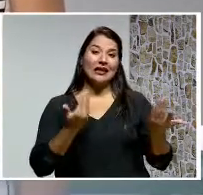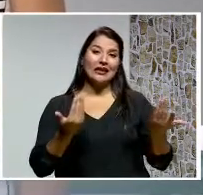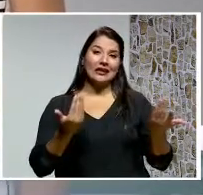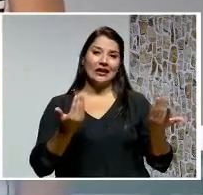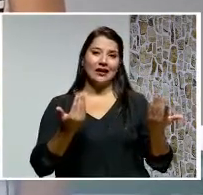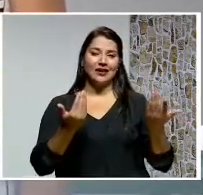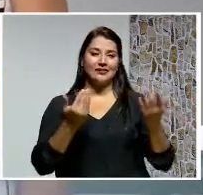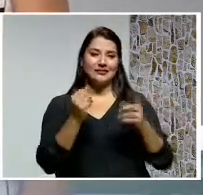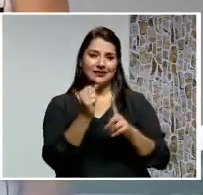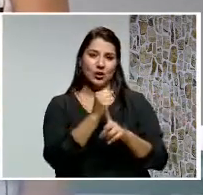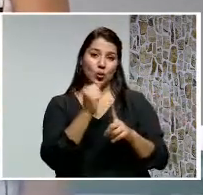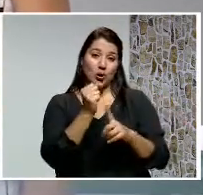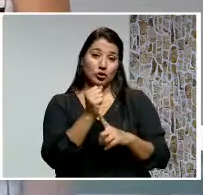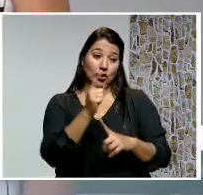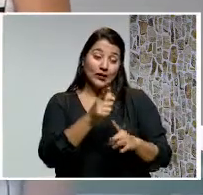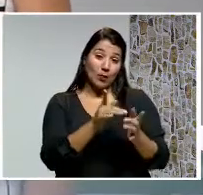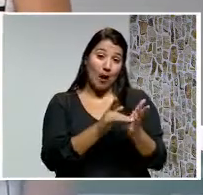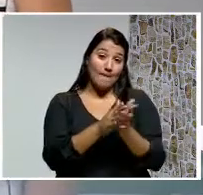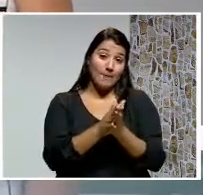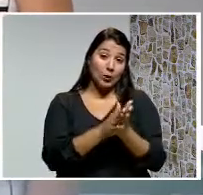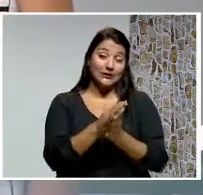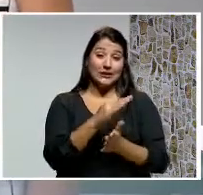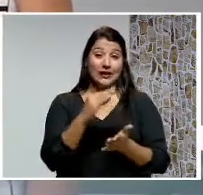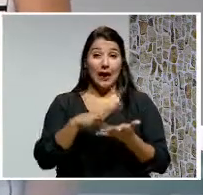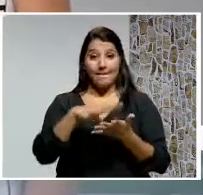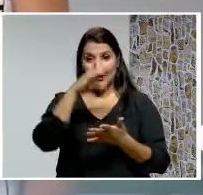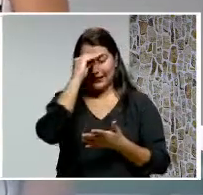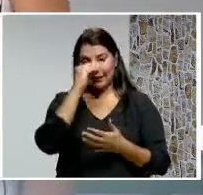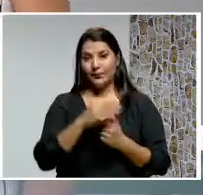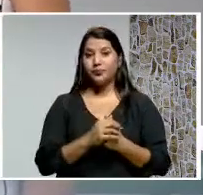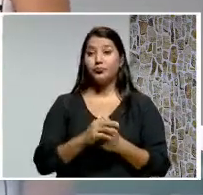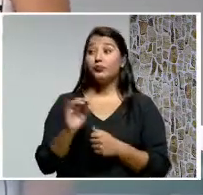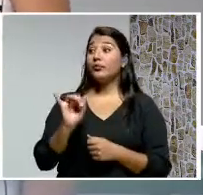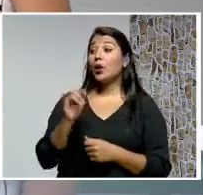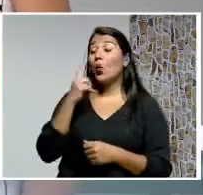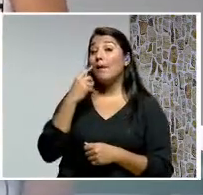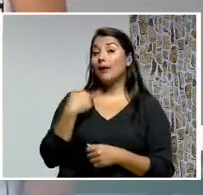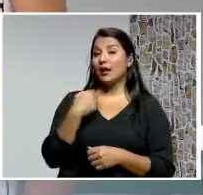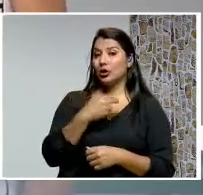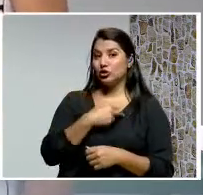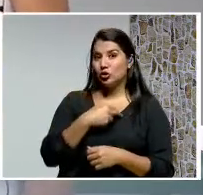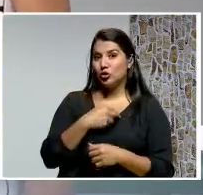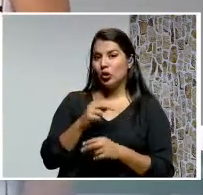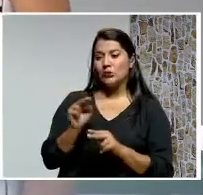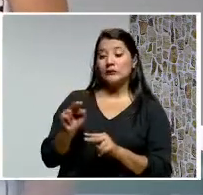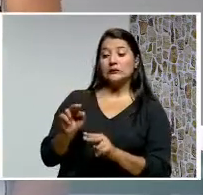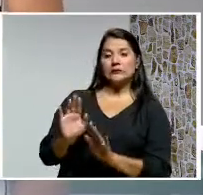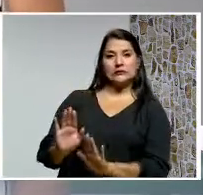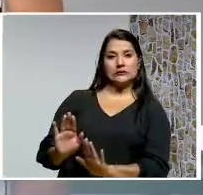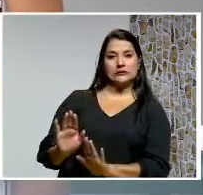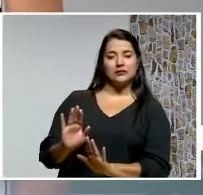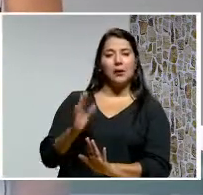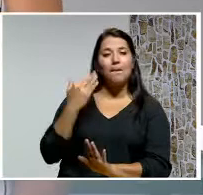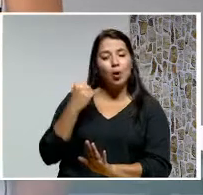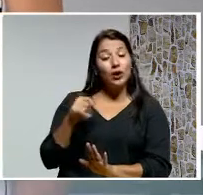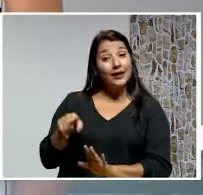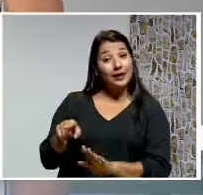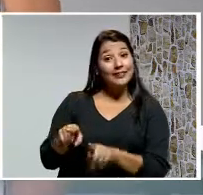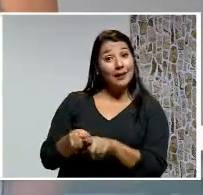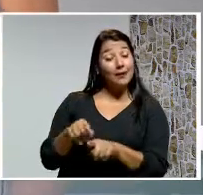debemos aprovechar y aprender de ellas. Y igualmente para nosotros, apreciarlas de largo por un tema de que también